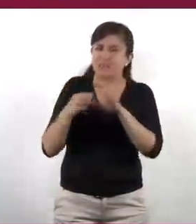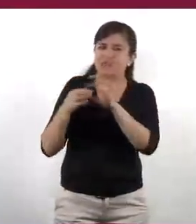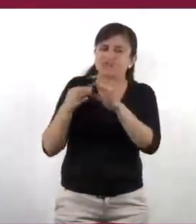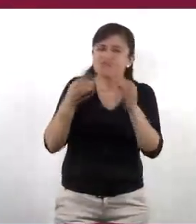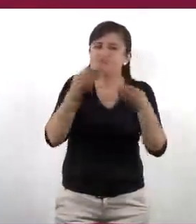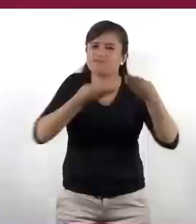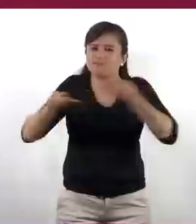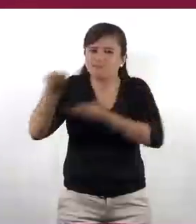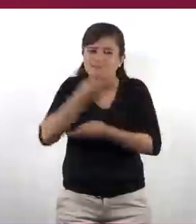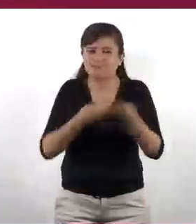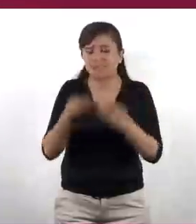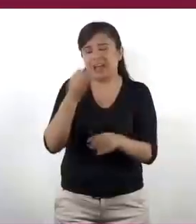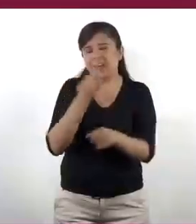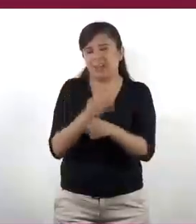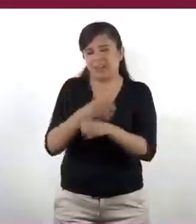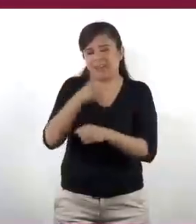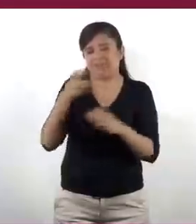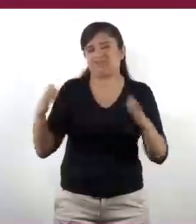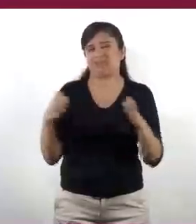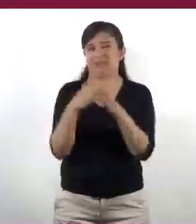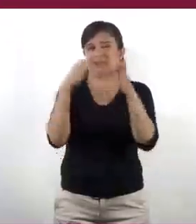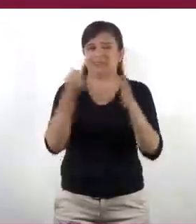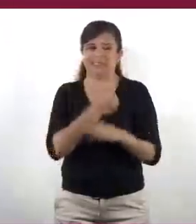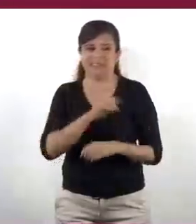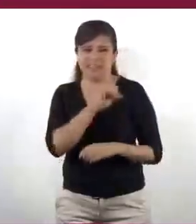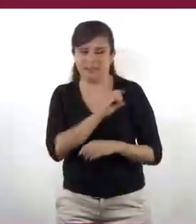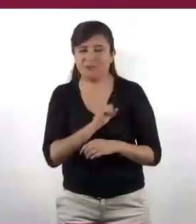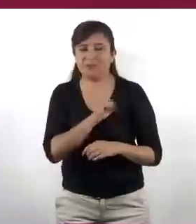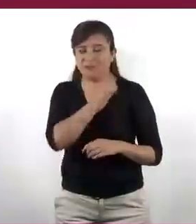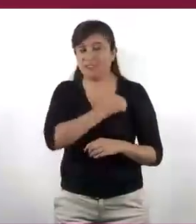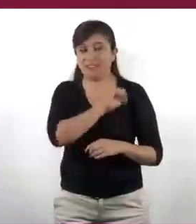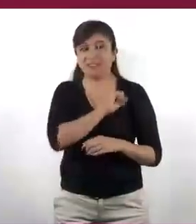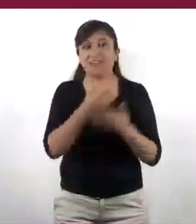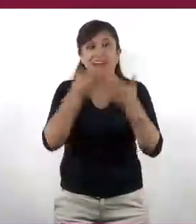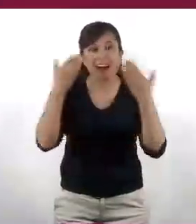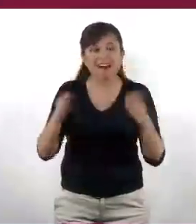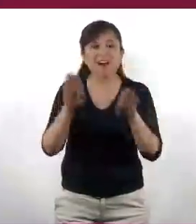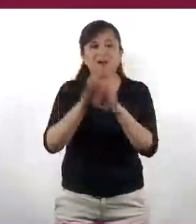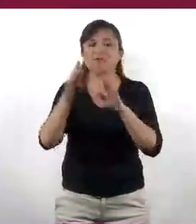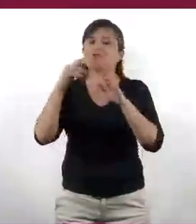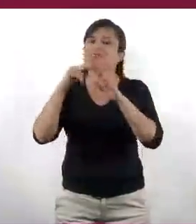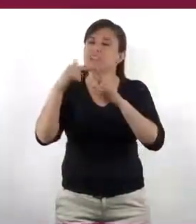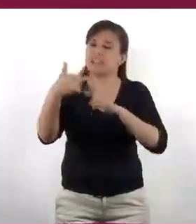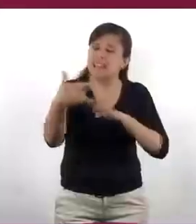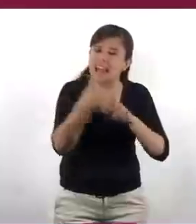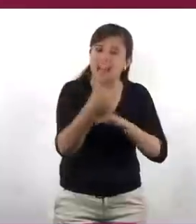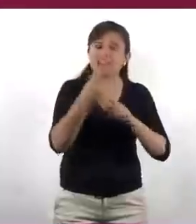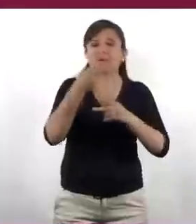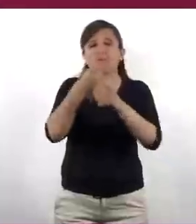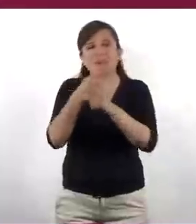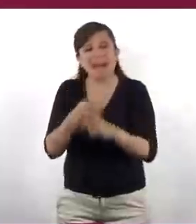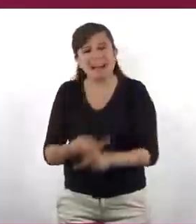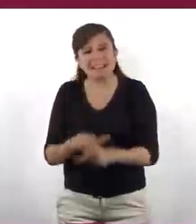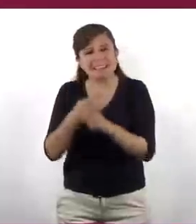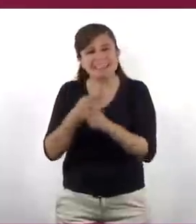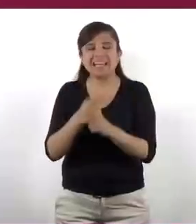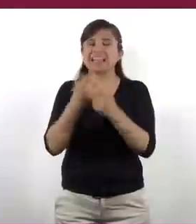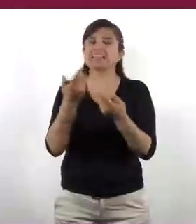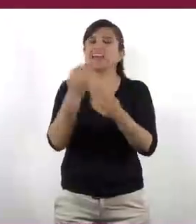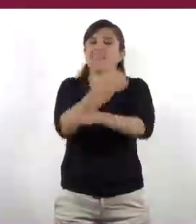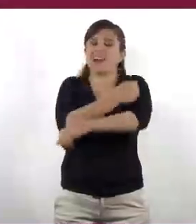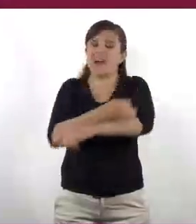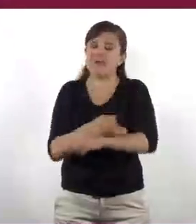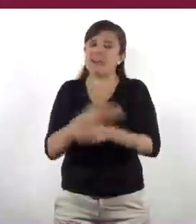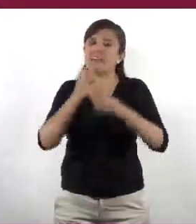durante esta contingencia. Así como a relacionarse con empatía, tolerancia y paciencia con su